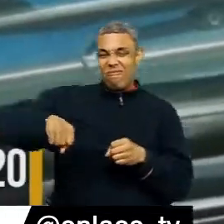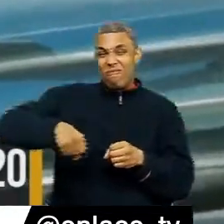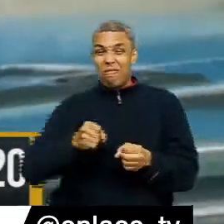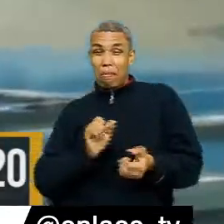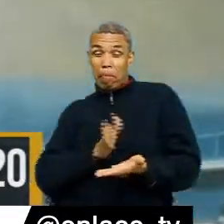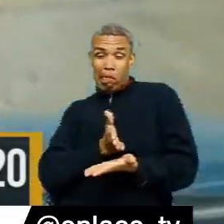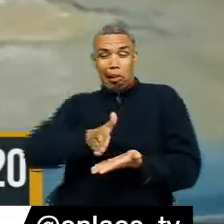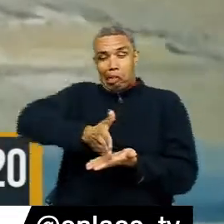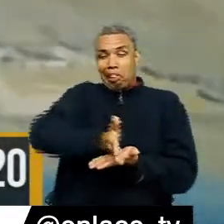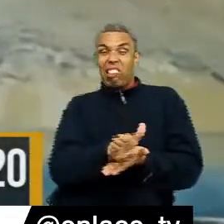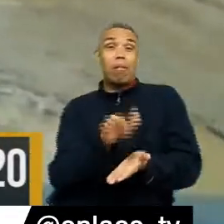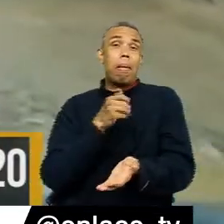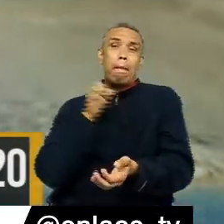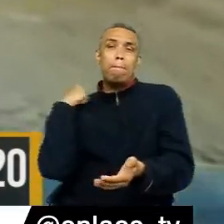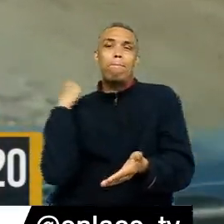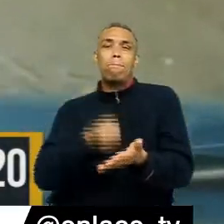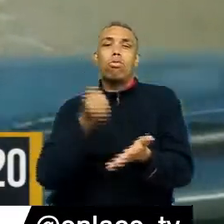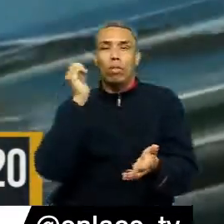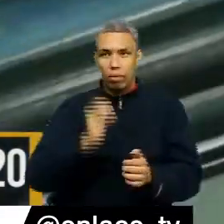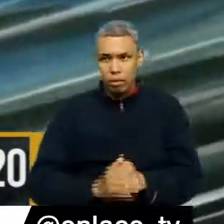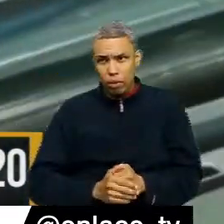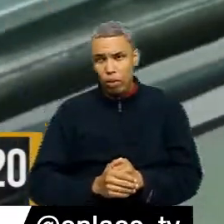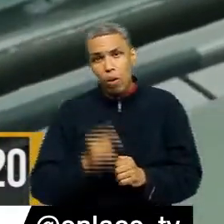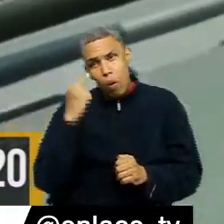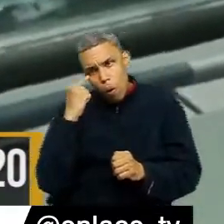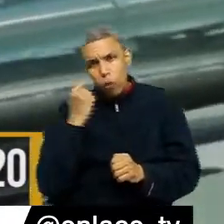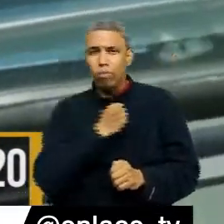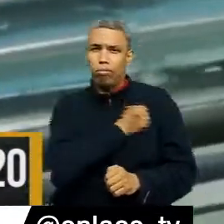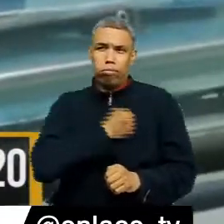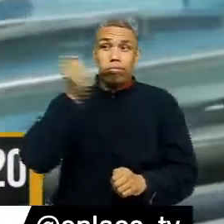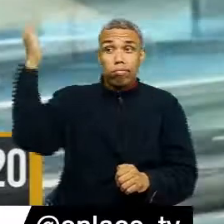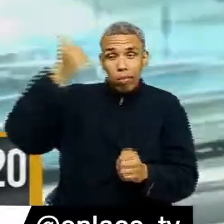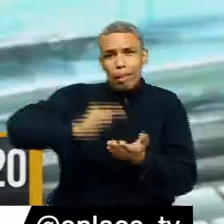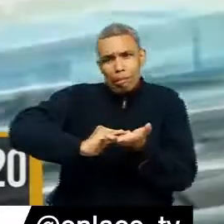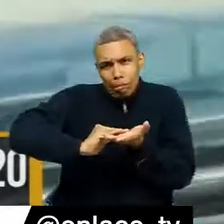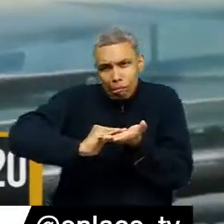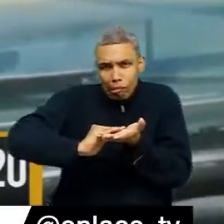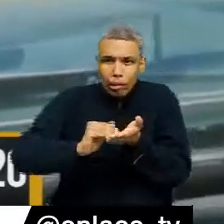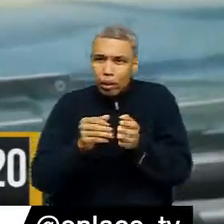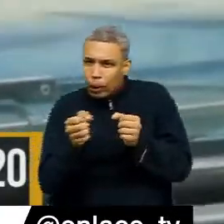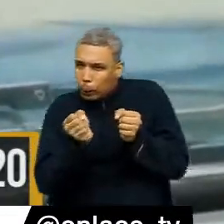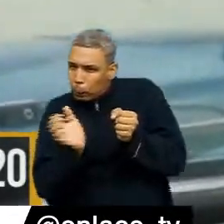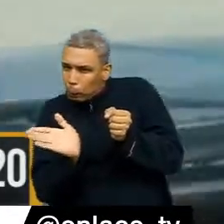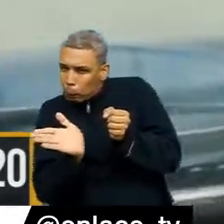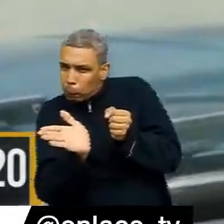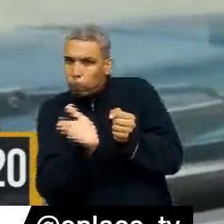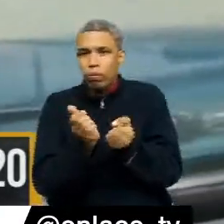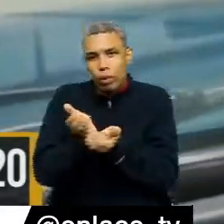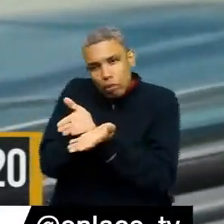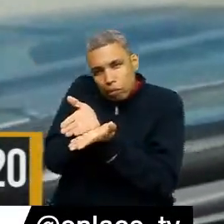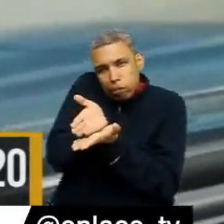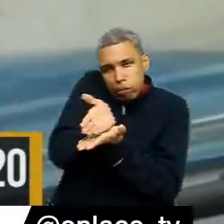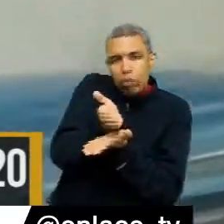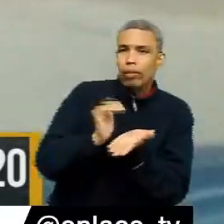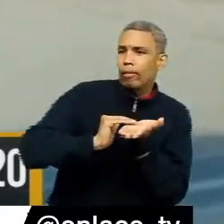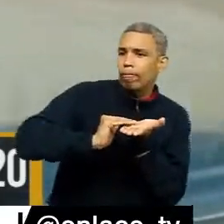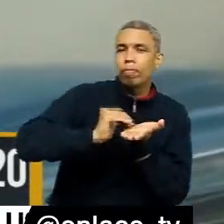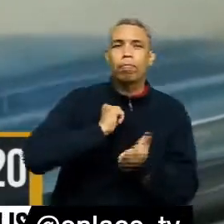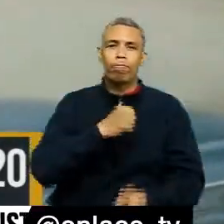en un verdadero problema. Atención urgente, necesita esta vía. Esto lo llaman vía, por favor.